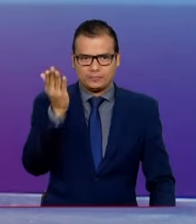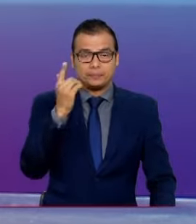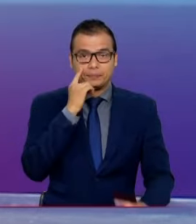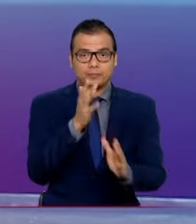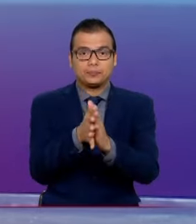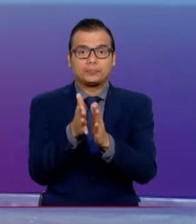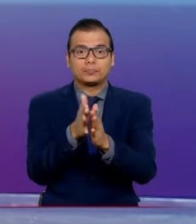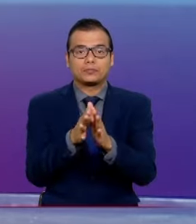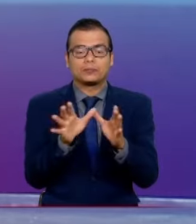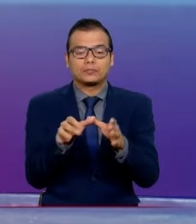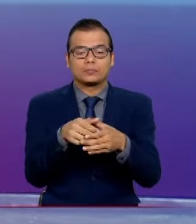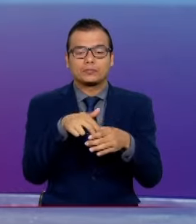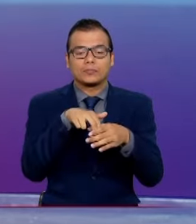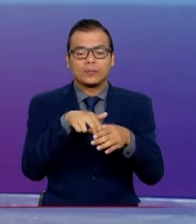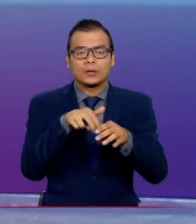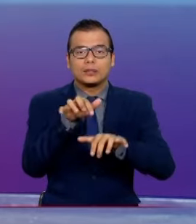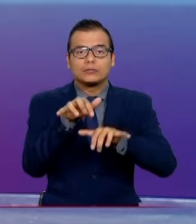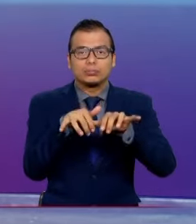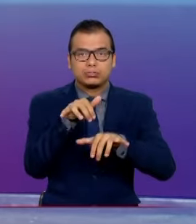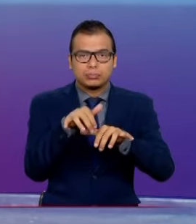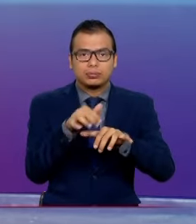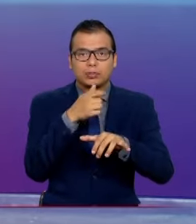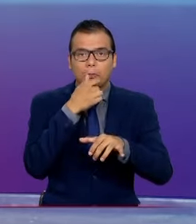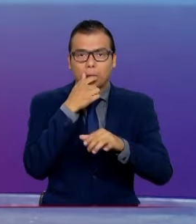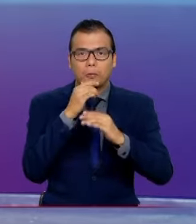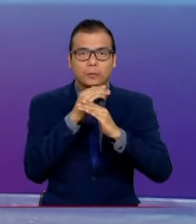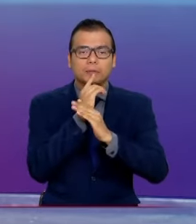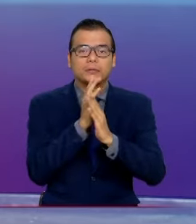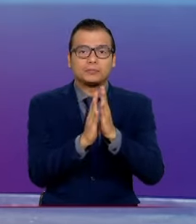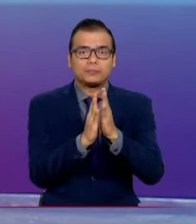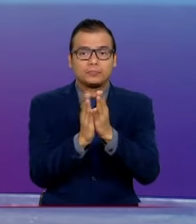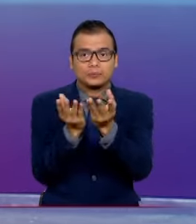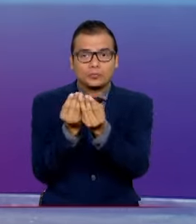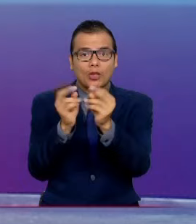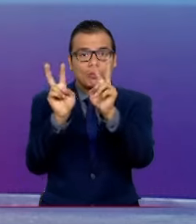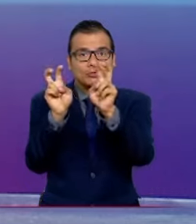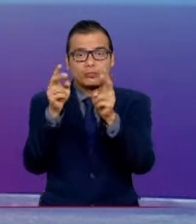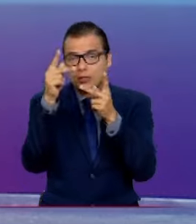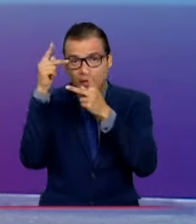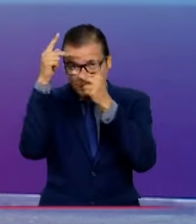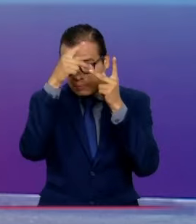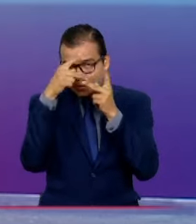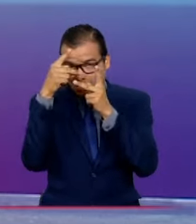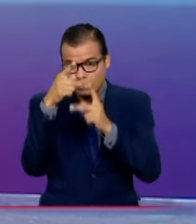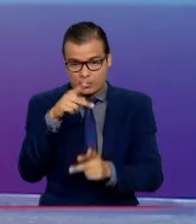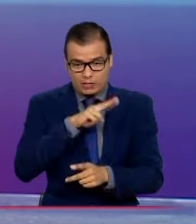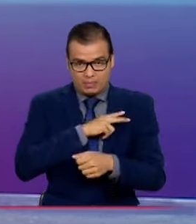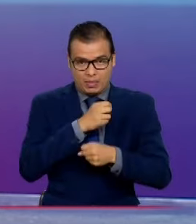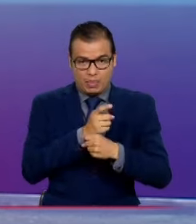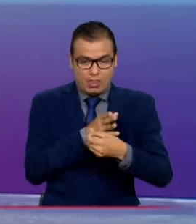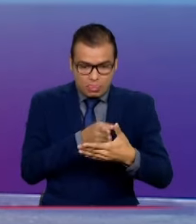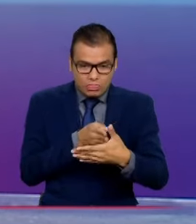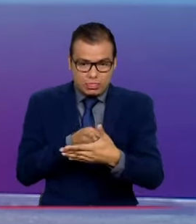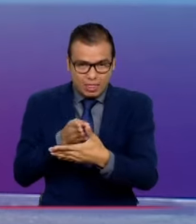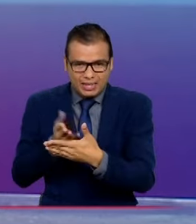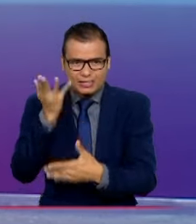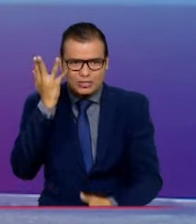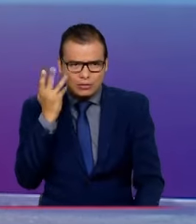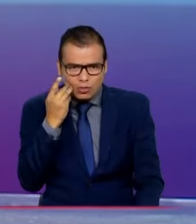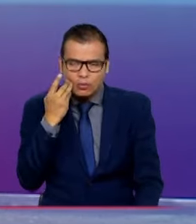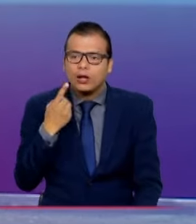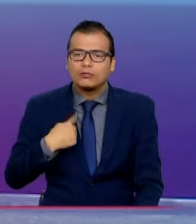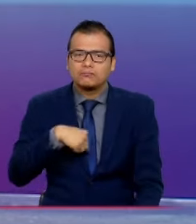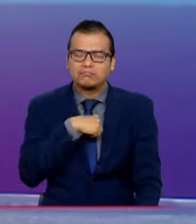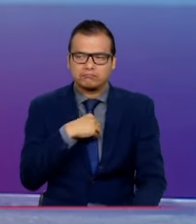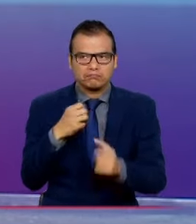La Secretaría de Movilidad de Cali denunció penalmente a un grupo de presuntos veedores que estaría obstruyendo los operativos que diariamente lidera